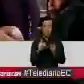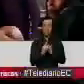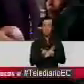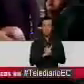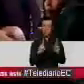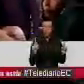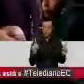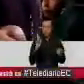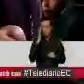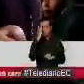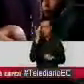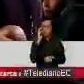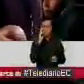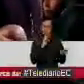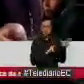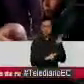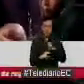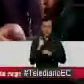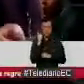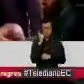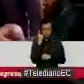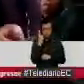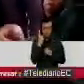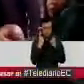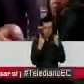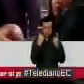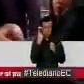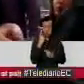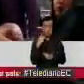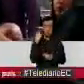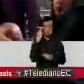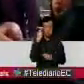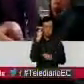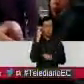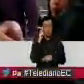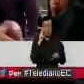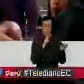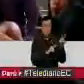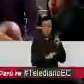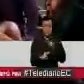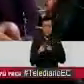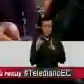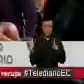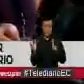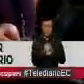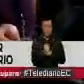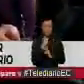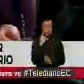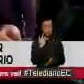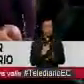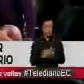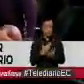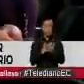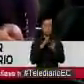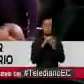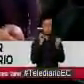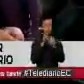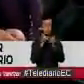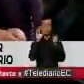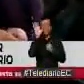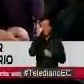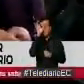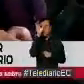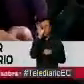como tal, porque la evaluación hay que entenderla en su verdadera razón de ser. La evaluación es lograr evidencias de comprensión